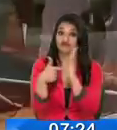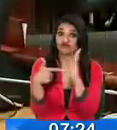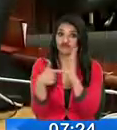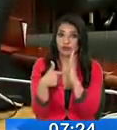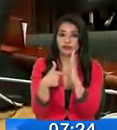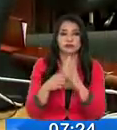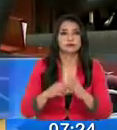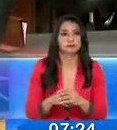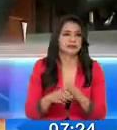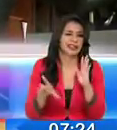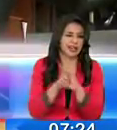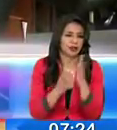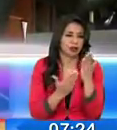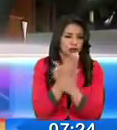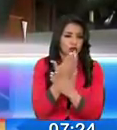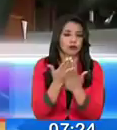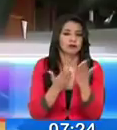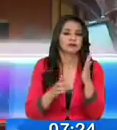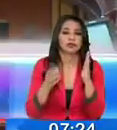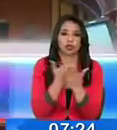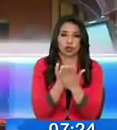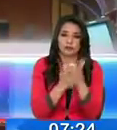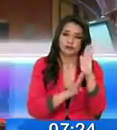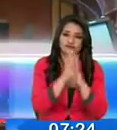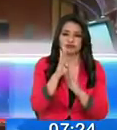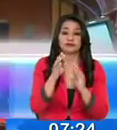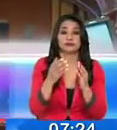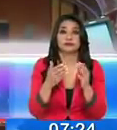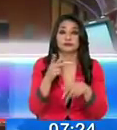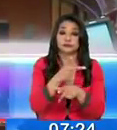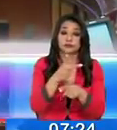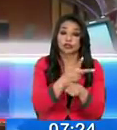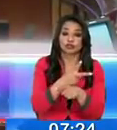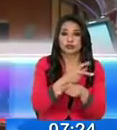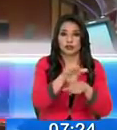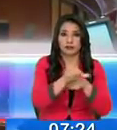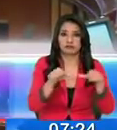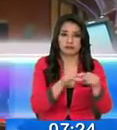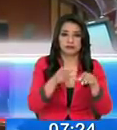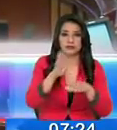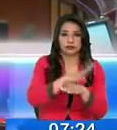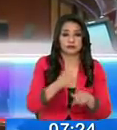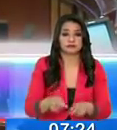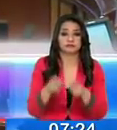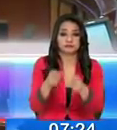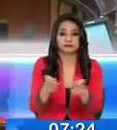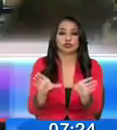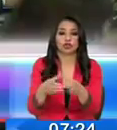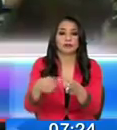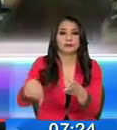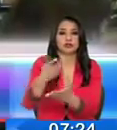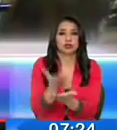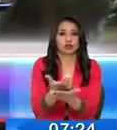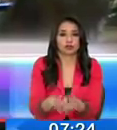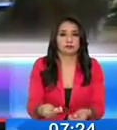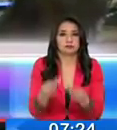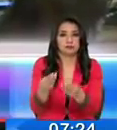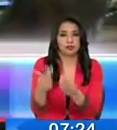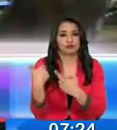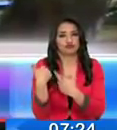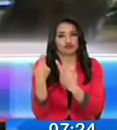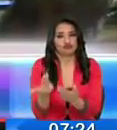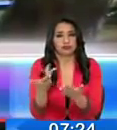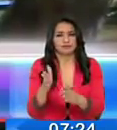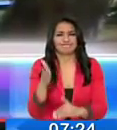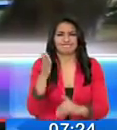Ley de Crecimiento Económico, fue calificado por el Consejo de Administración Legislativa, que decidió enviarlo a la Comisión de Régimen Económico, misma que tiene